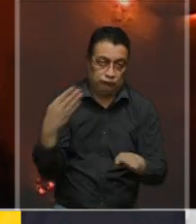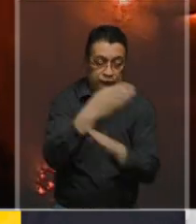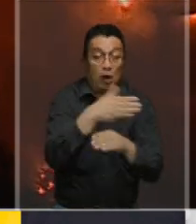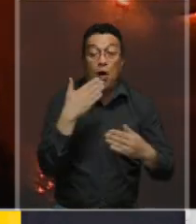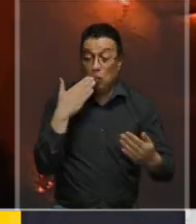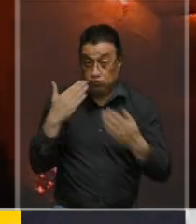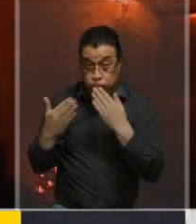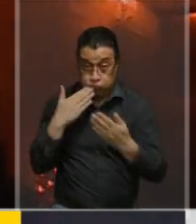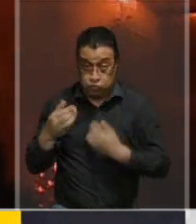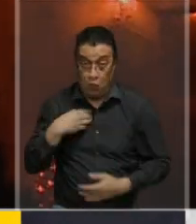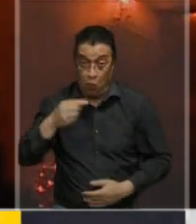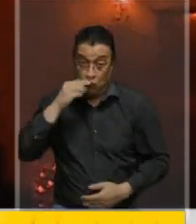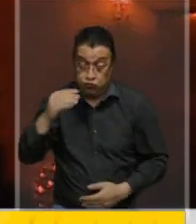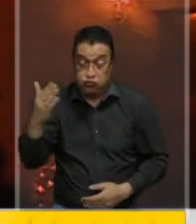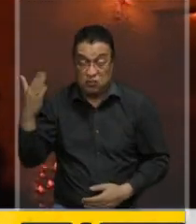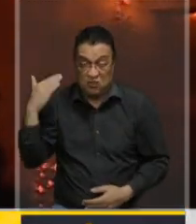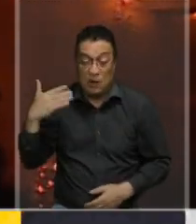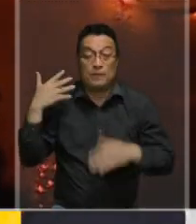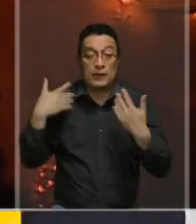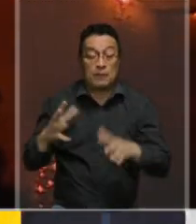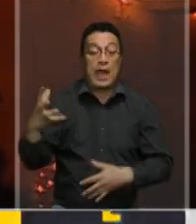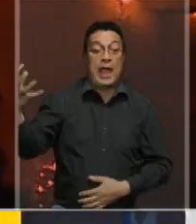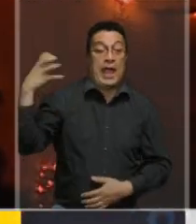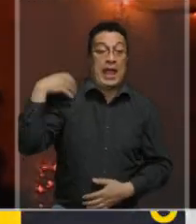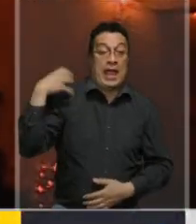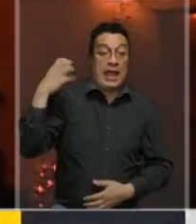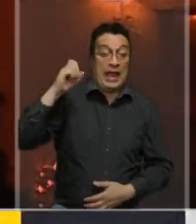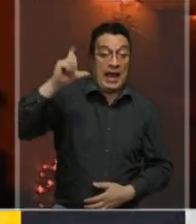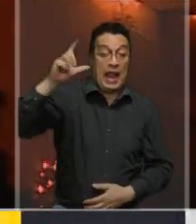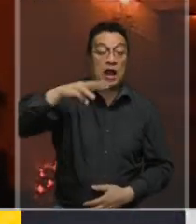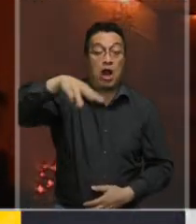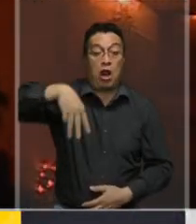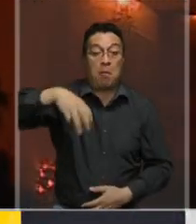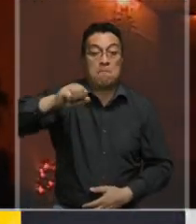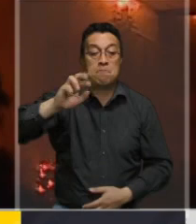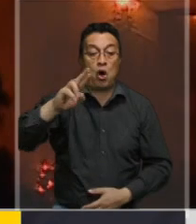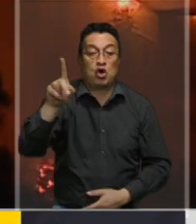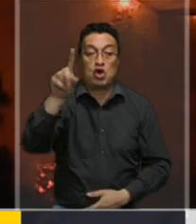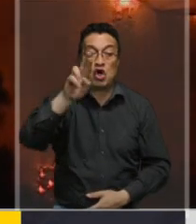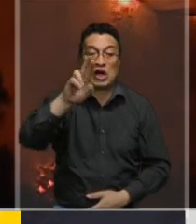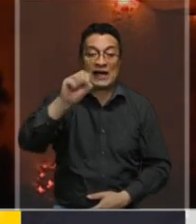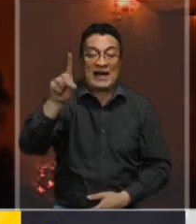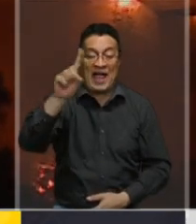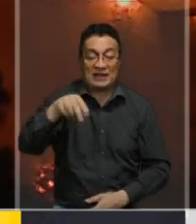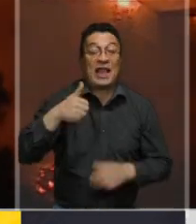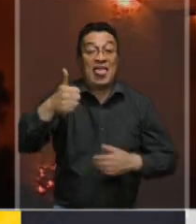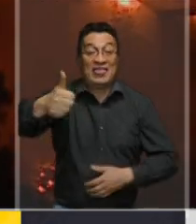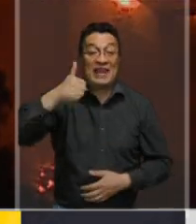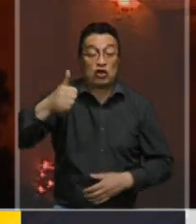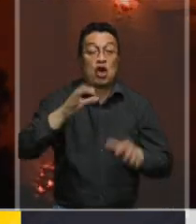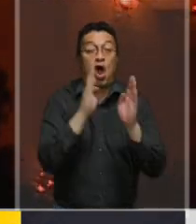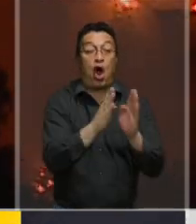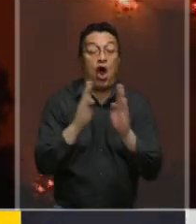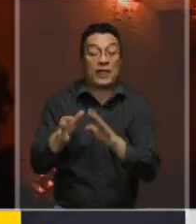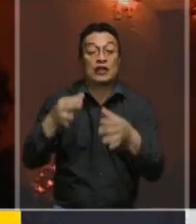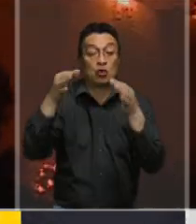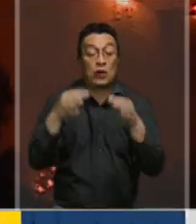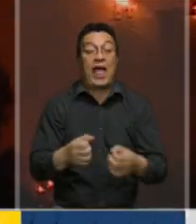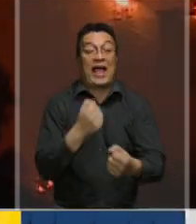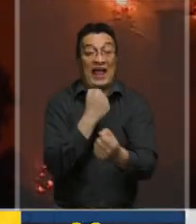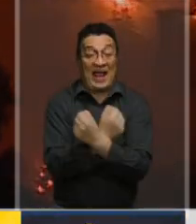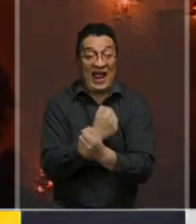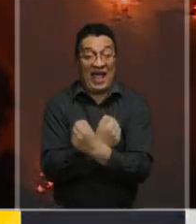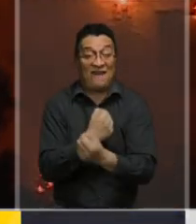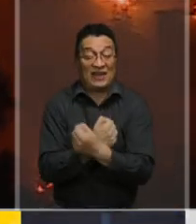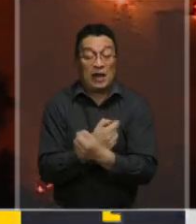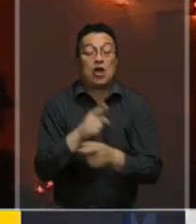durante estas horas con el general Enrique Monraz, general director de Orden y Seguridad de Carabineros, que se